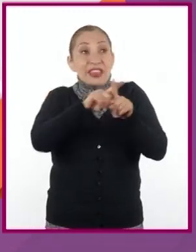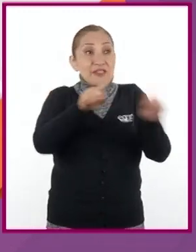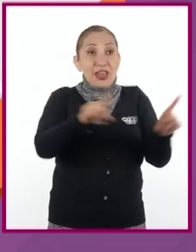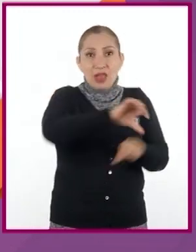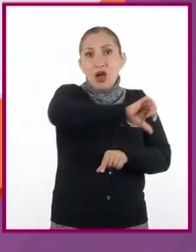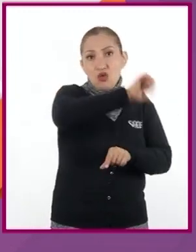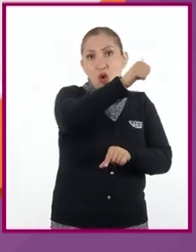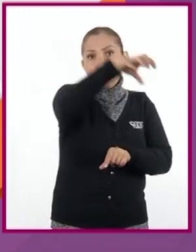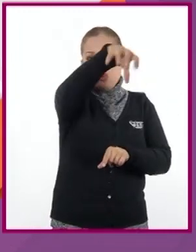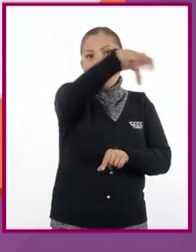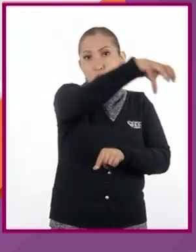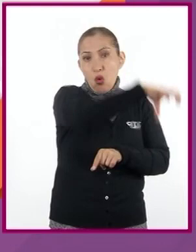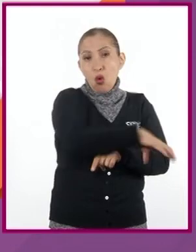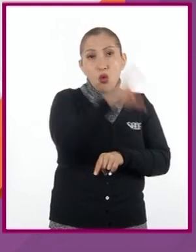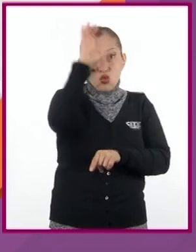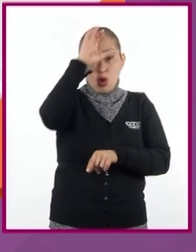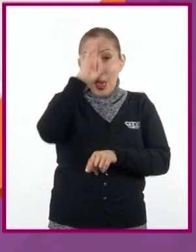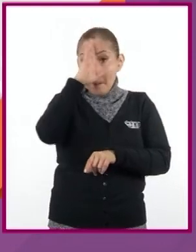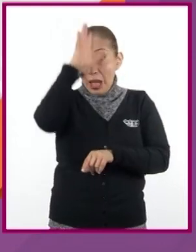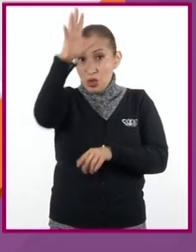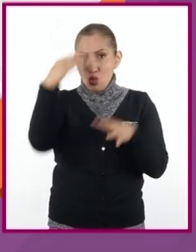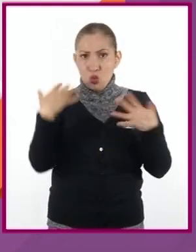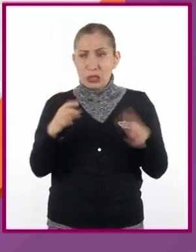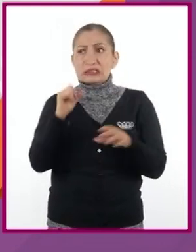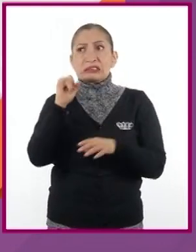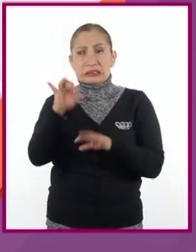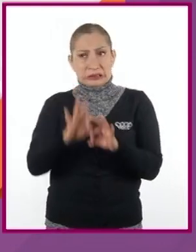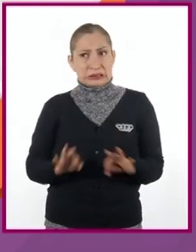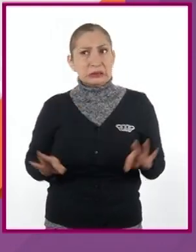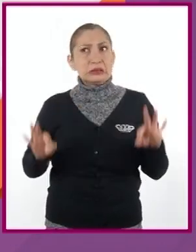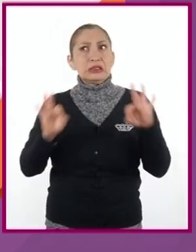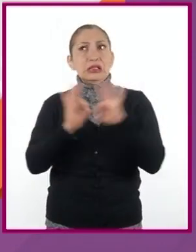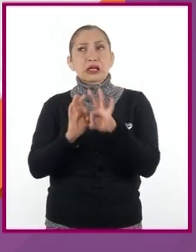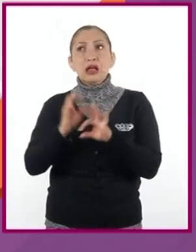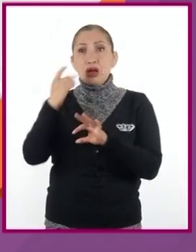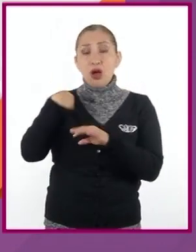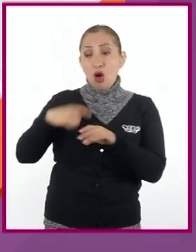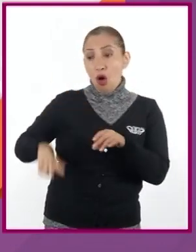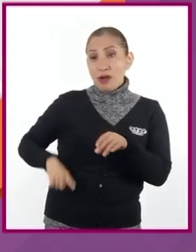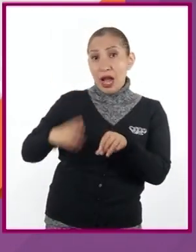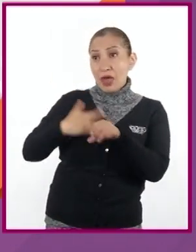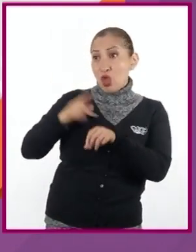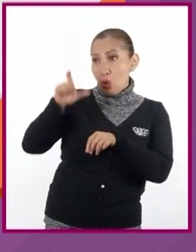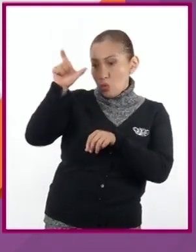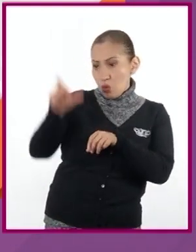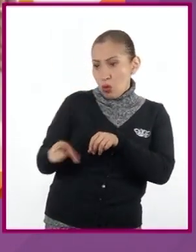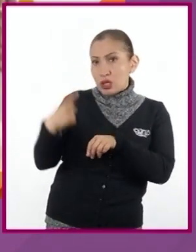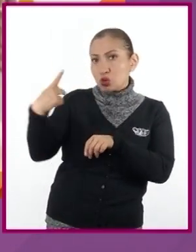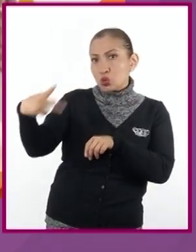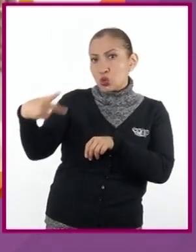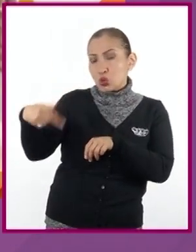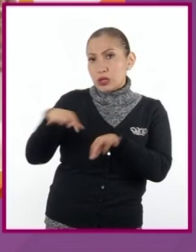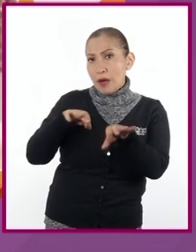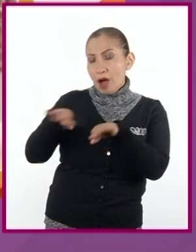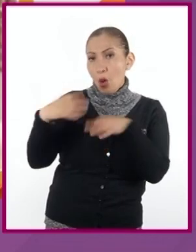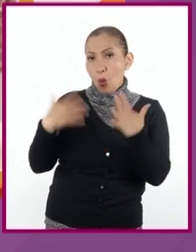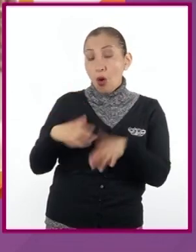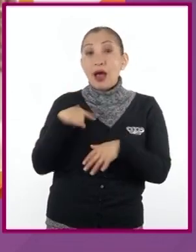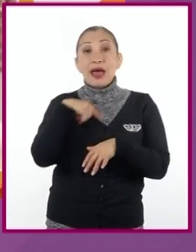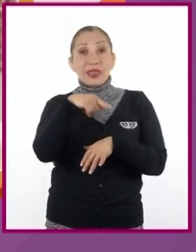que sucedía en la cultura maya, donde sí era importante el gobernante y lo que éste hacía. Aclaró